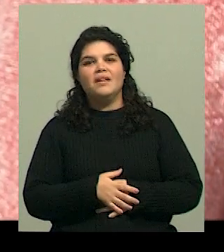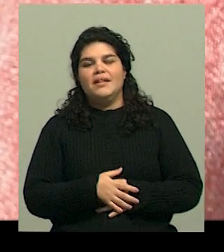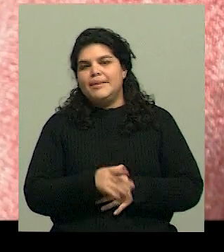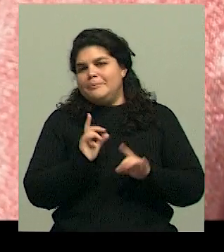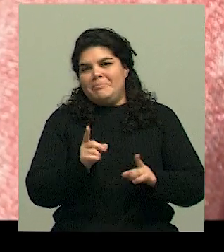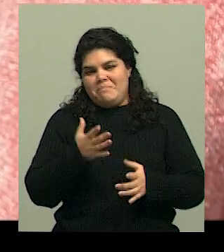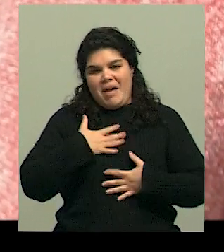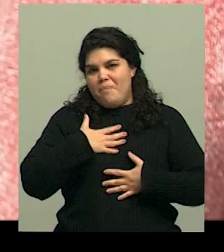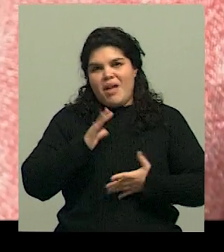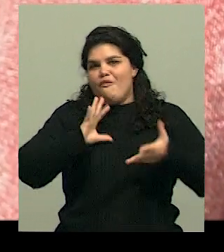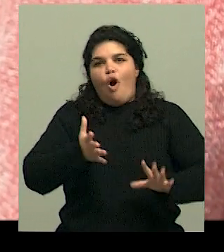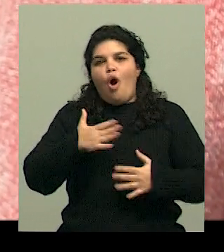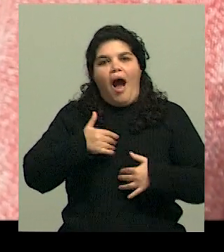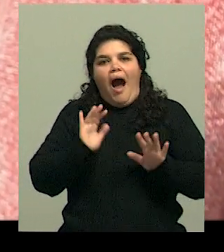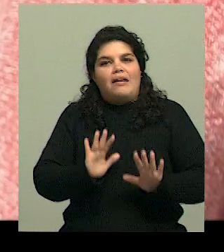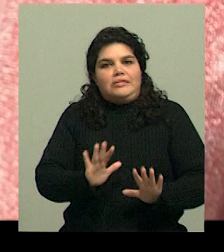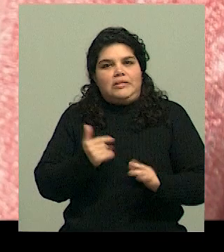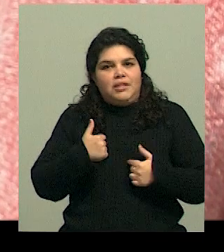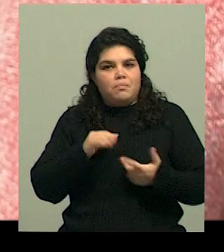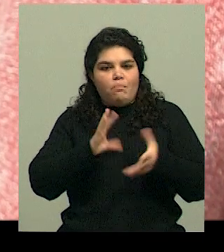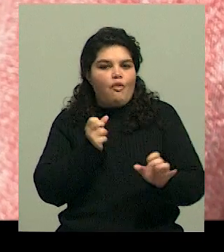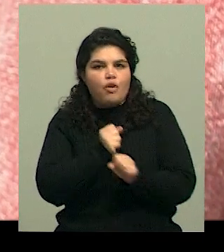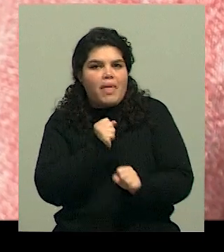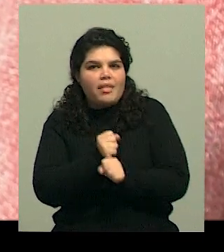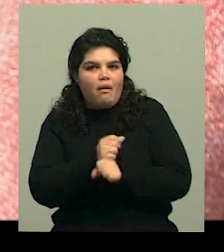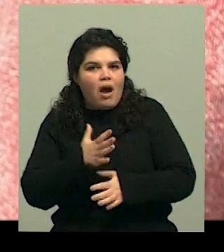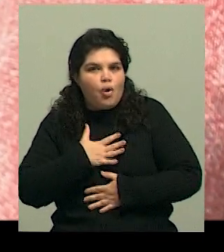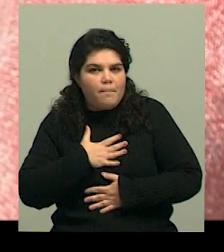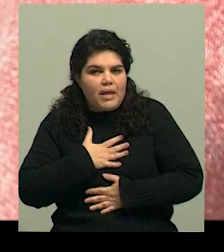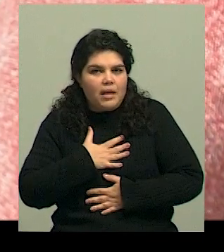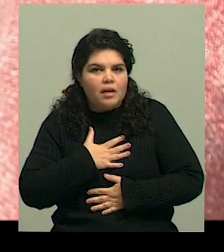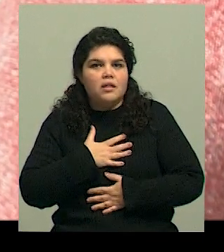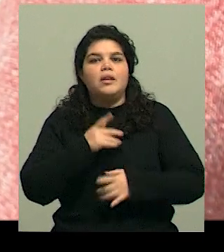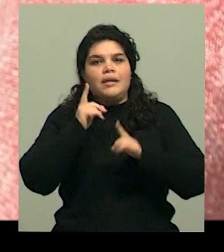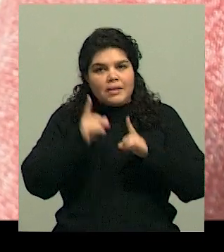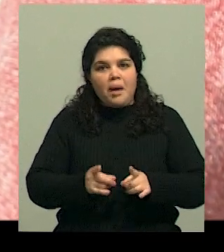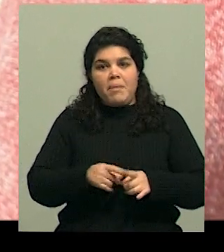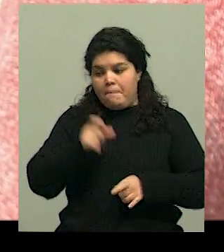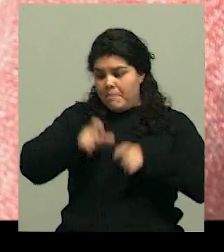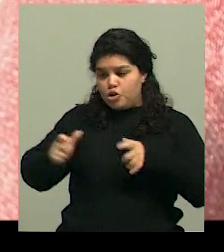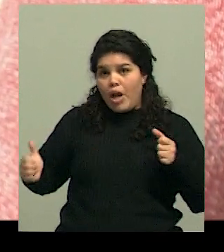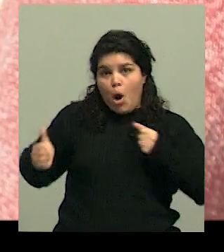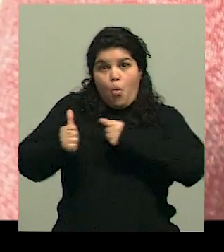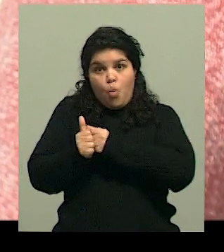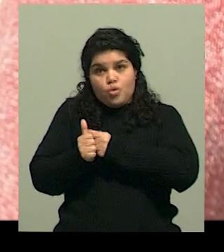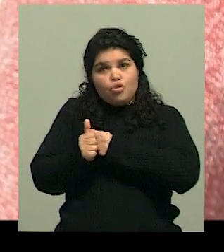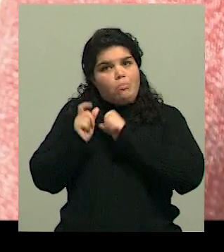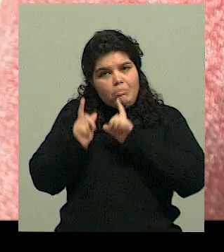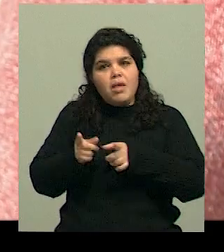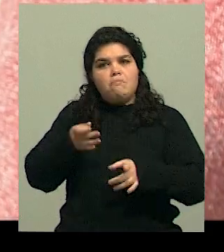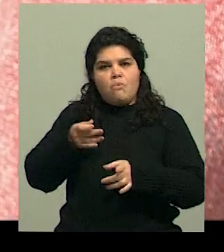lo que yo hago, mi trabajo, y también con las personas con las que estoy,